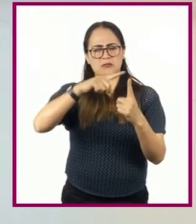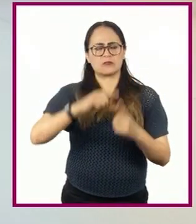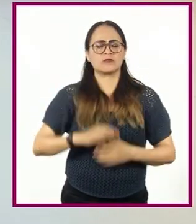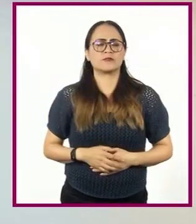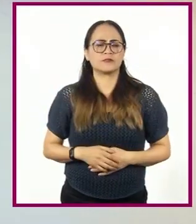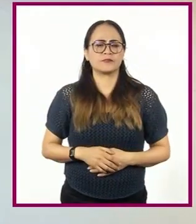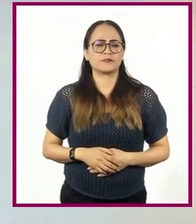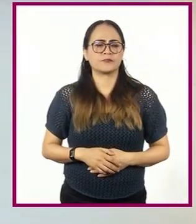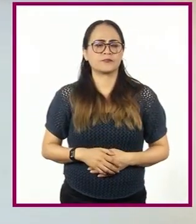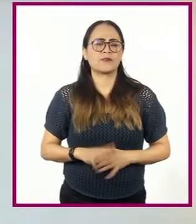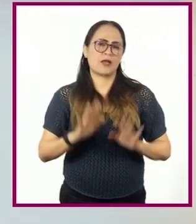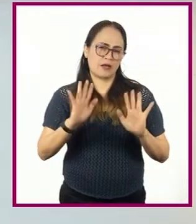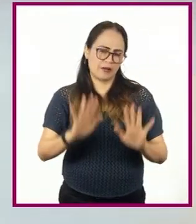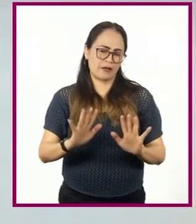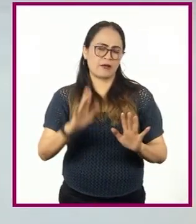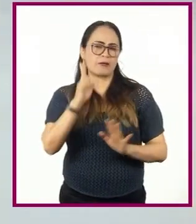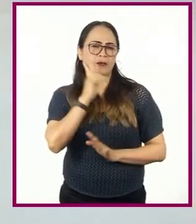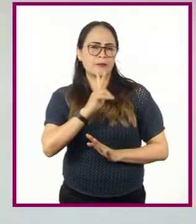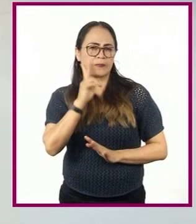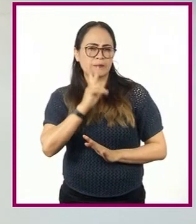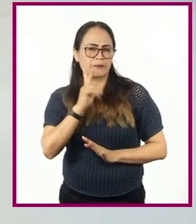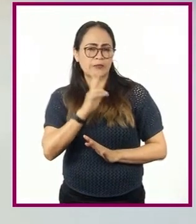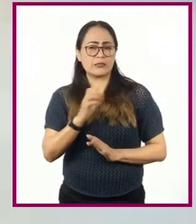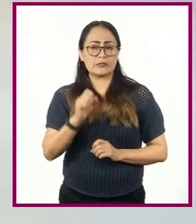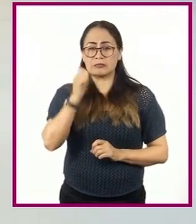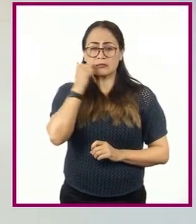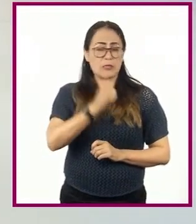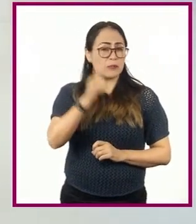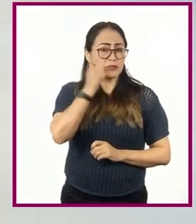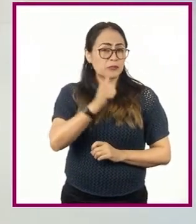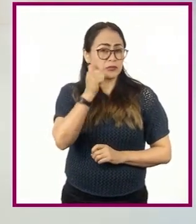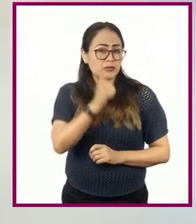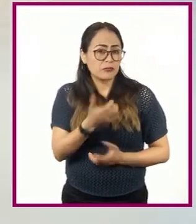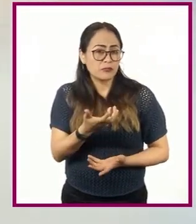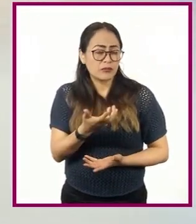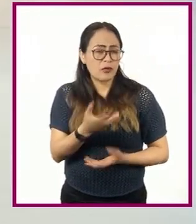Reflexionemos sobre lo analizado. ¿Sucede en todos los casos? ¿Qué piensan?